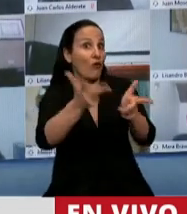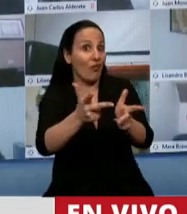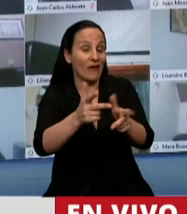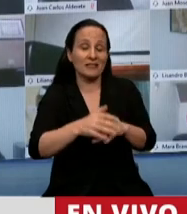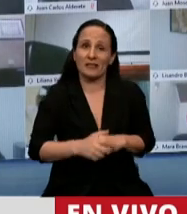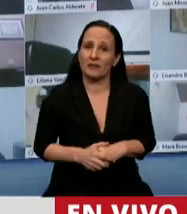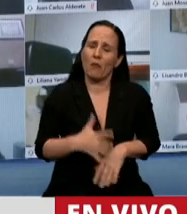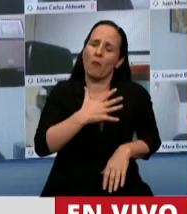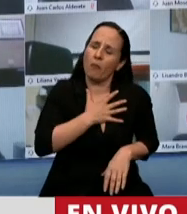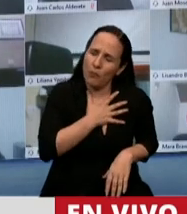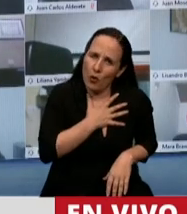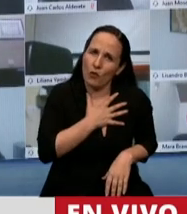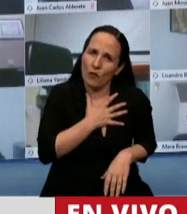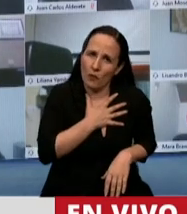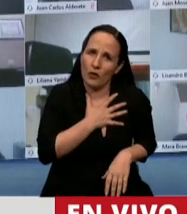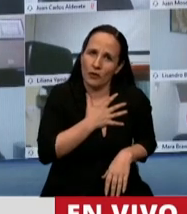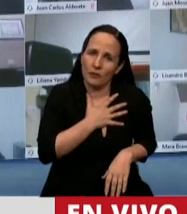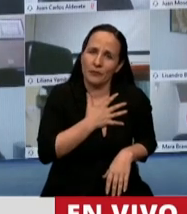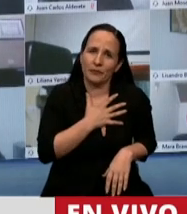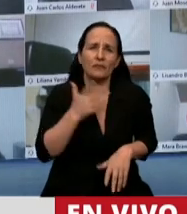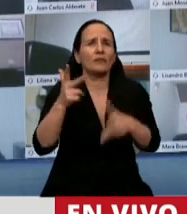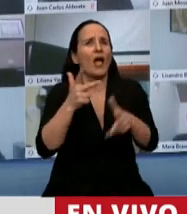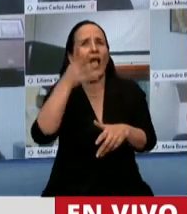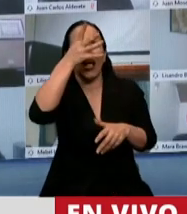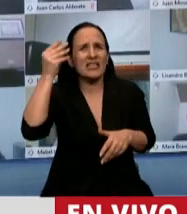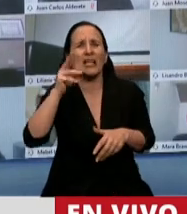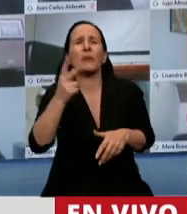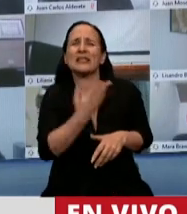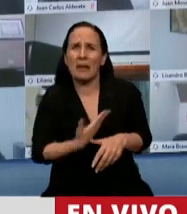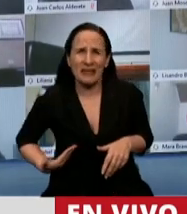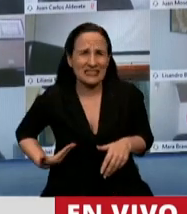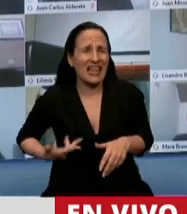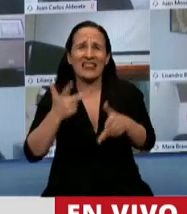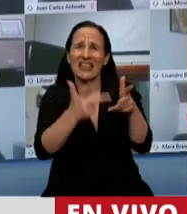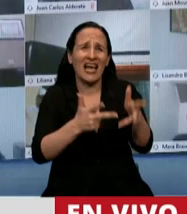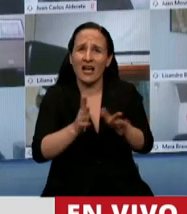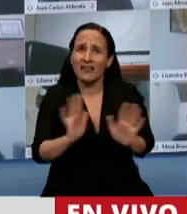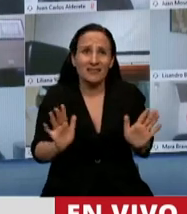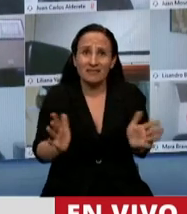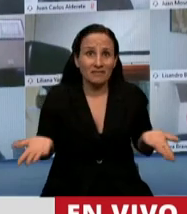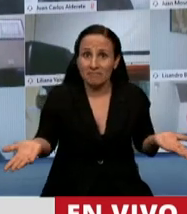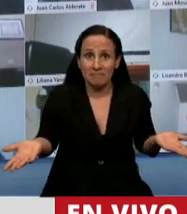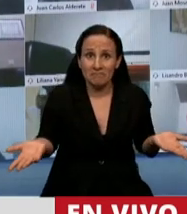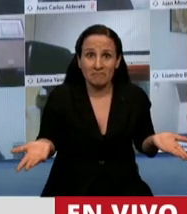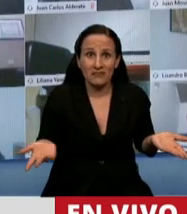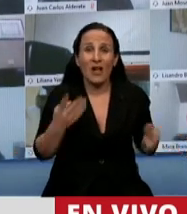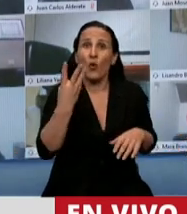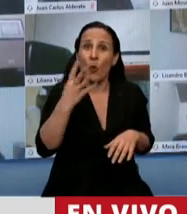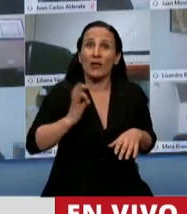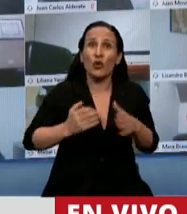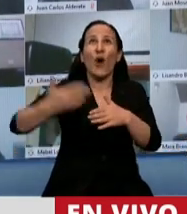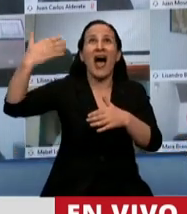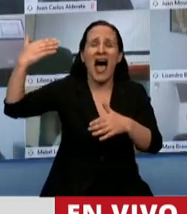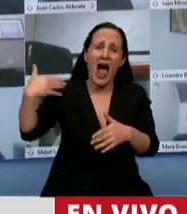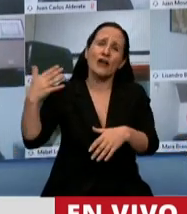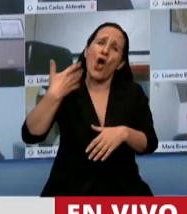favor, no la nombren tanto a la vicepresidenta. No les dio resultado. No les dio en los 4 años que